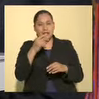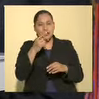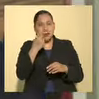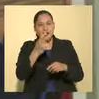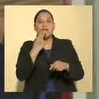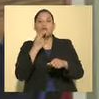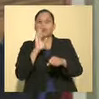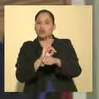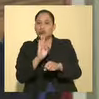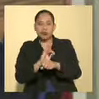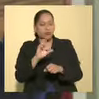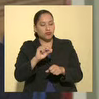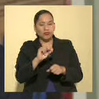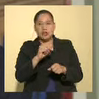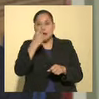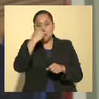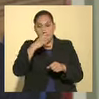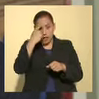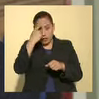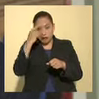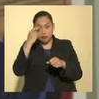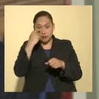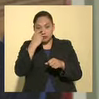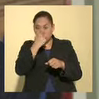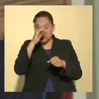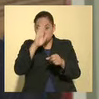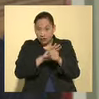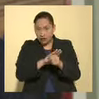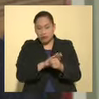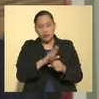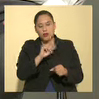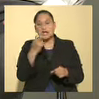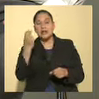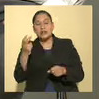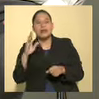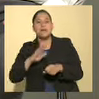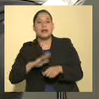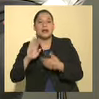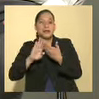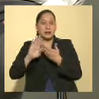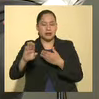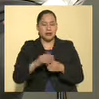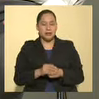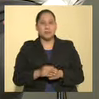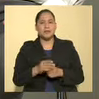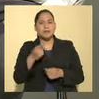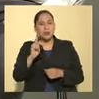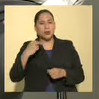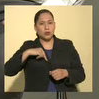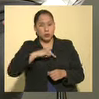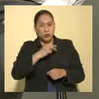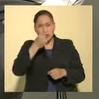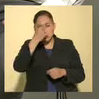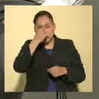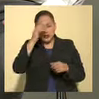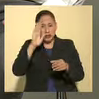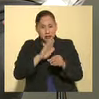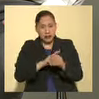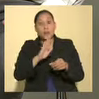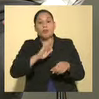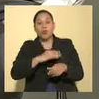no te funcionan muy bien para la sinusitis. Eso es más de alergia, ¿no? Eso es más de alergia, pero cuando tenemos sinusitis